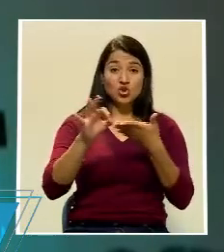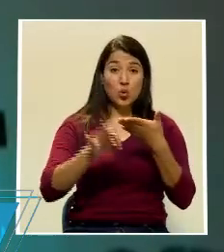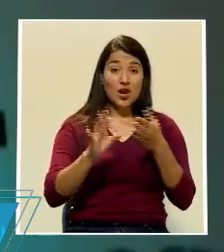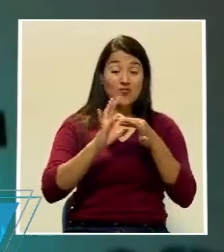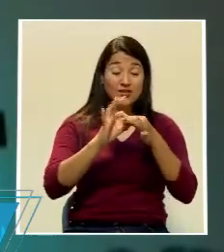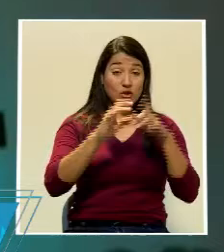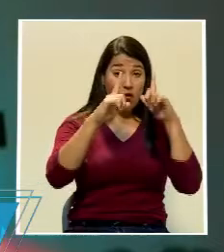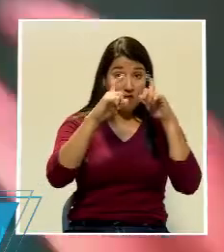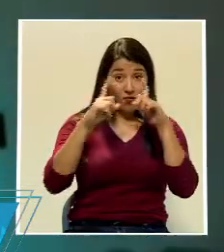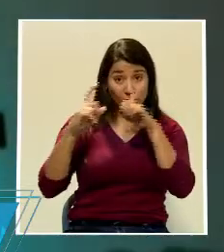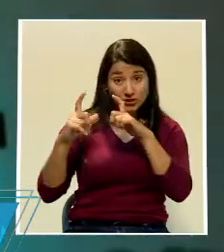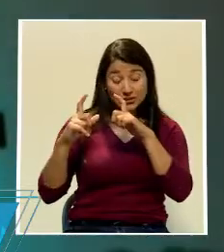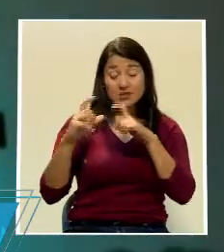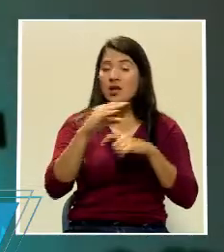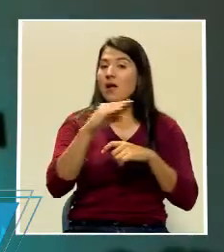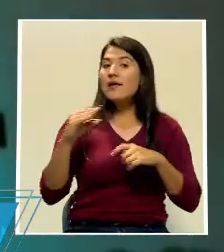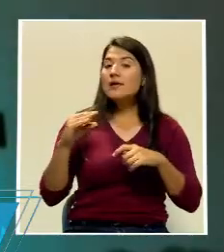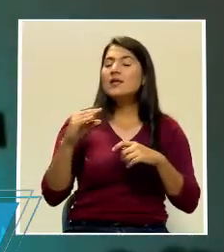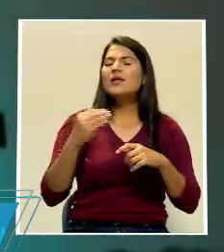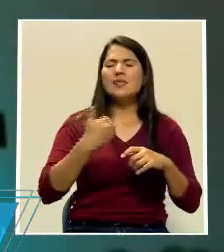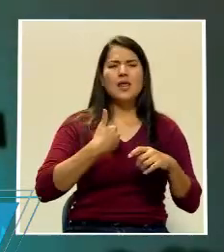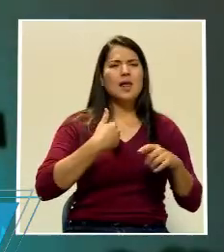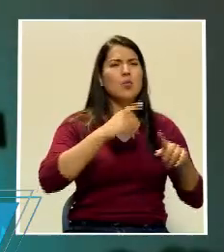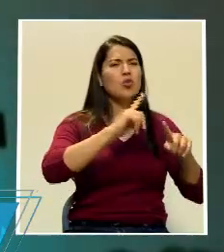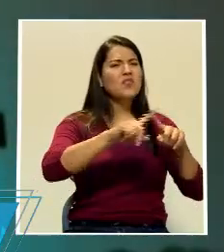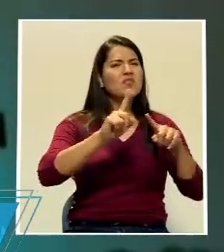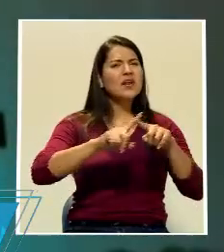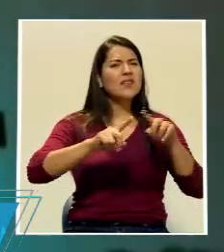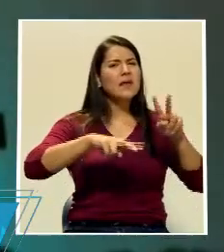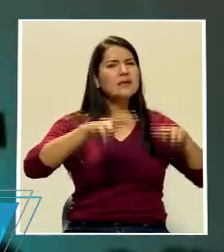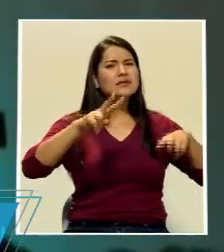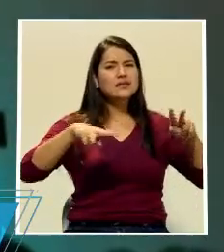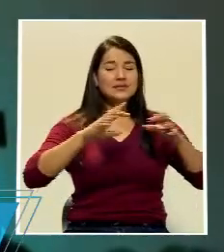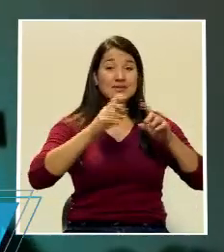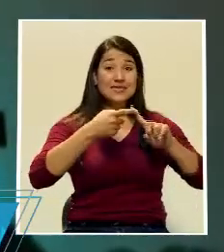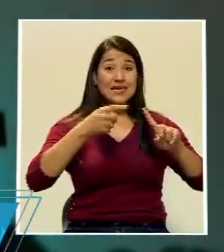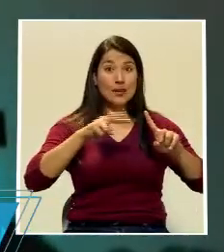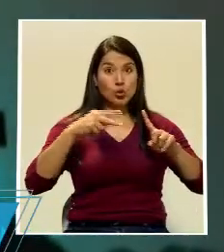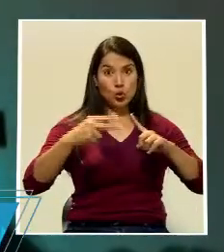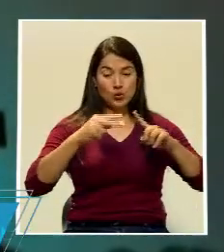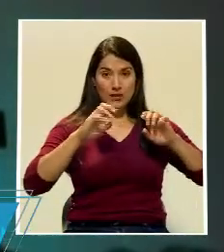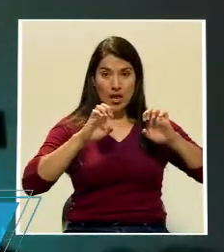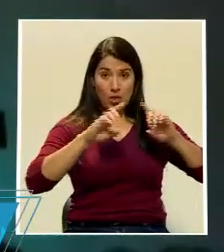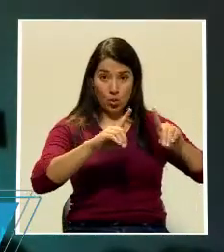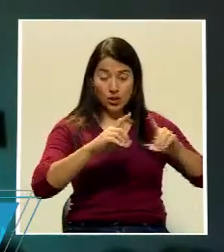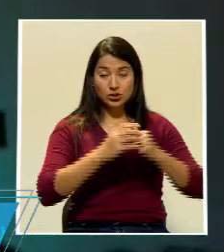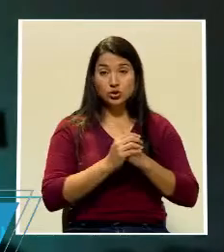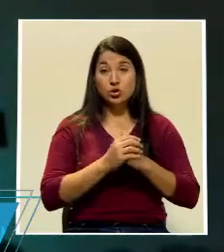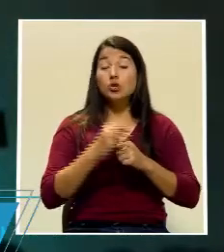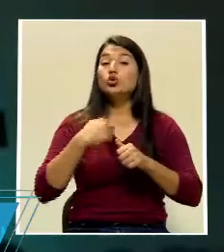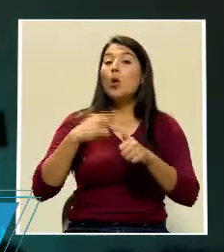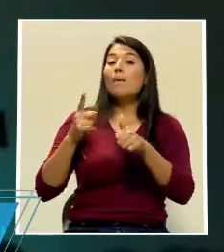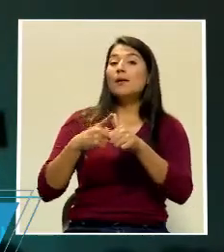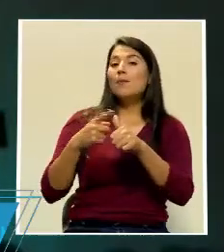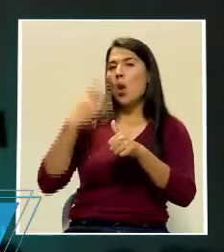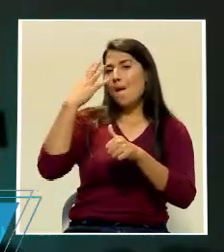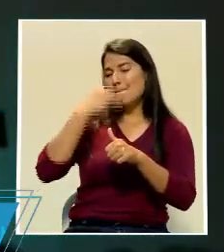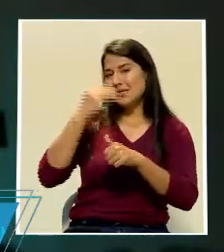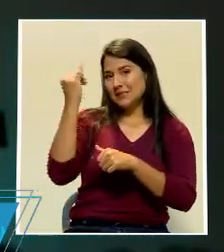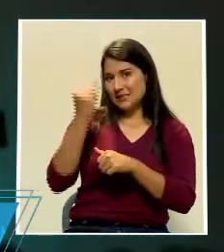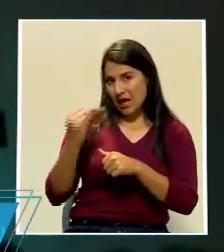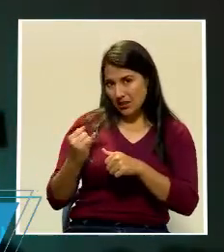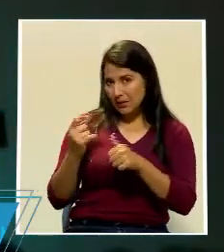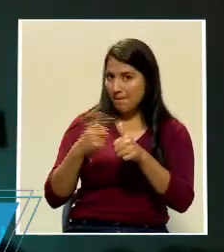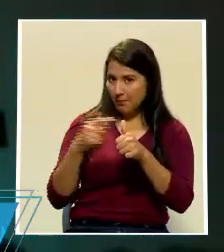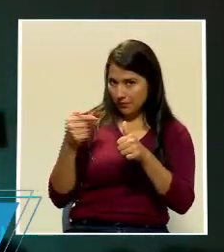como toda la variedad que tenemos educativa. Yo me formé primero en Bellas Artes, empecé por ahí, pero